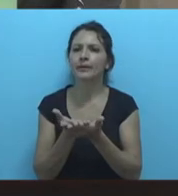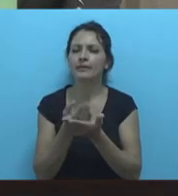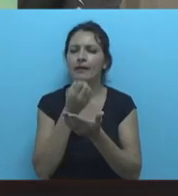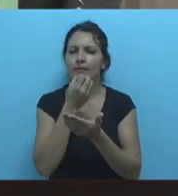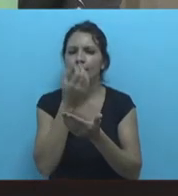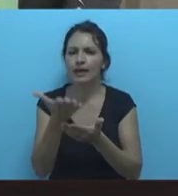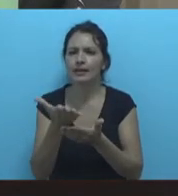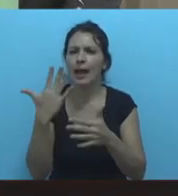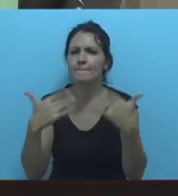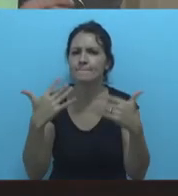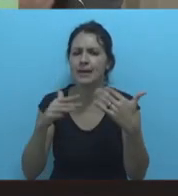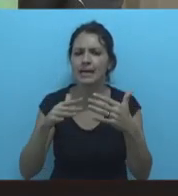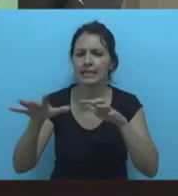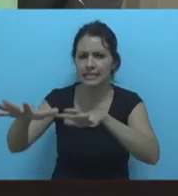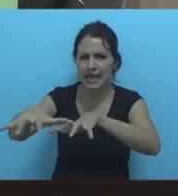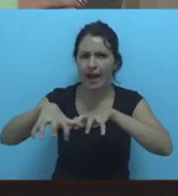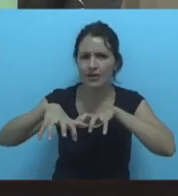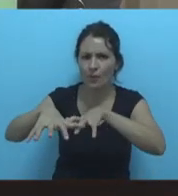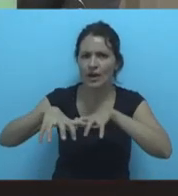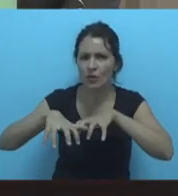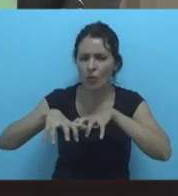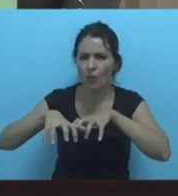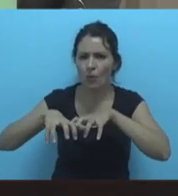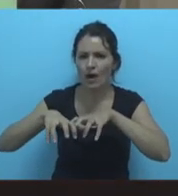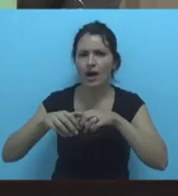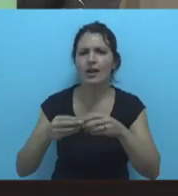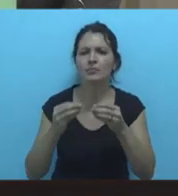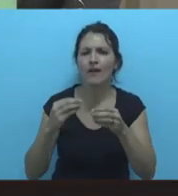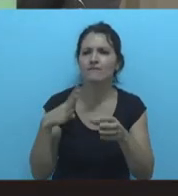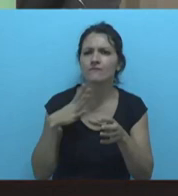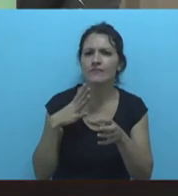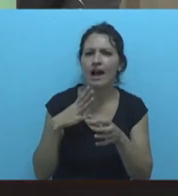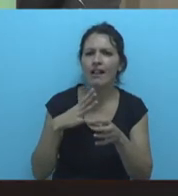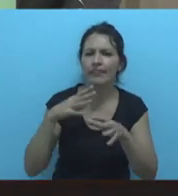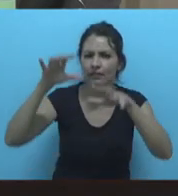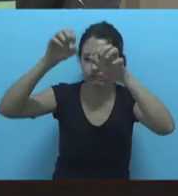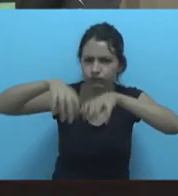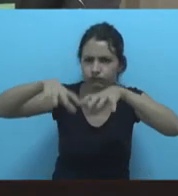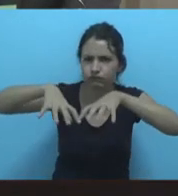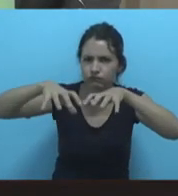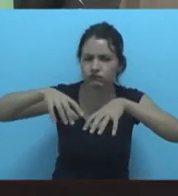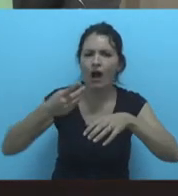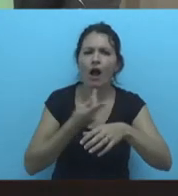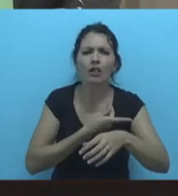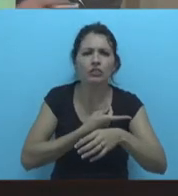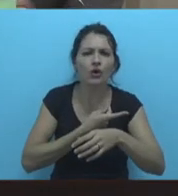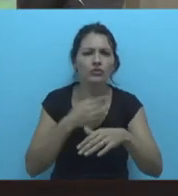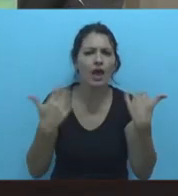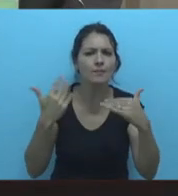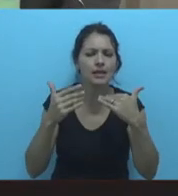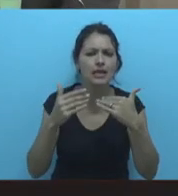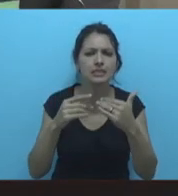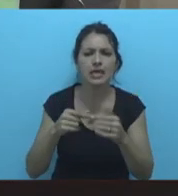forma inmediata la emergencia agropecuaria y o desastre por estrés hídrico, sequía en los departamentos Rosario, Constitución, San Lorenzo,